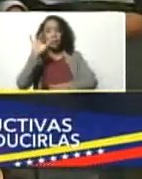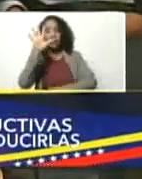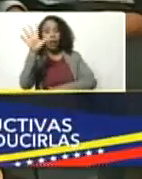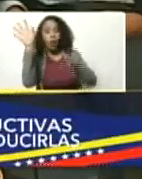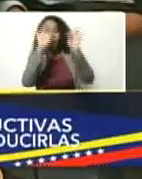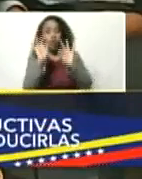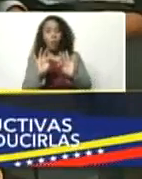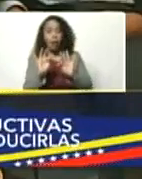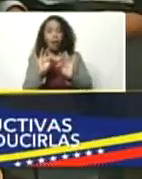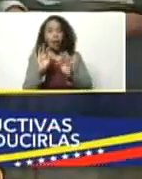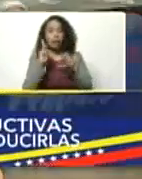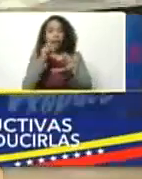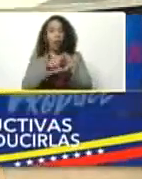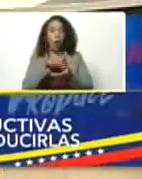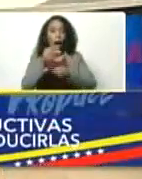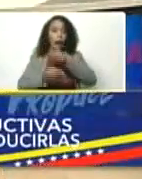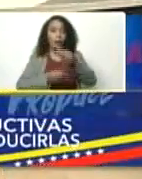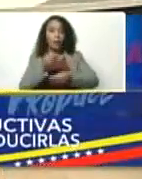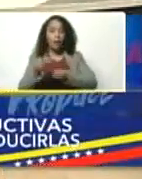dimensiones